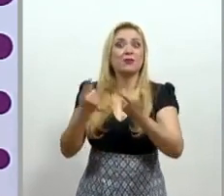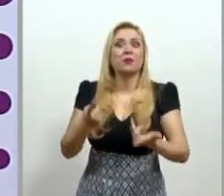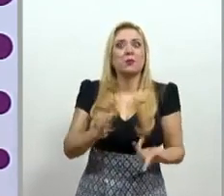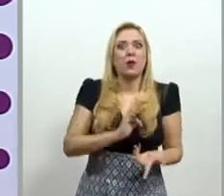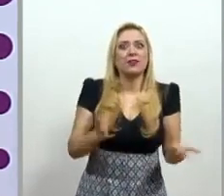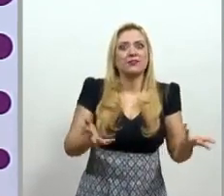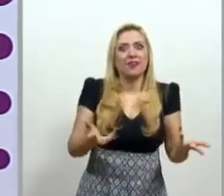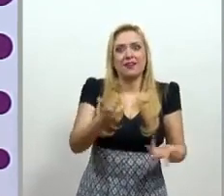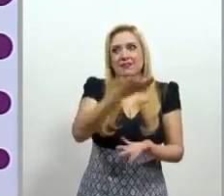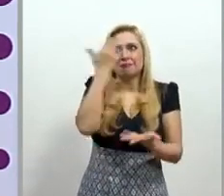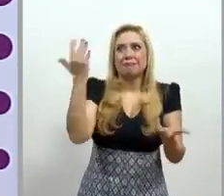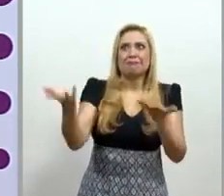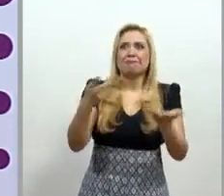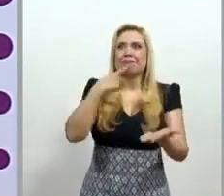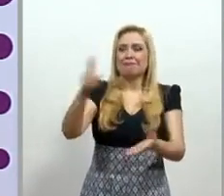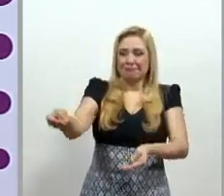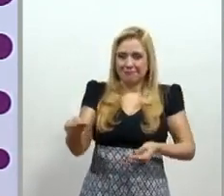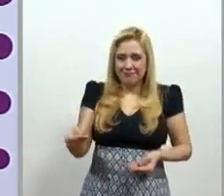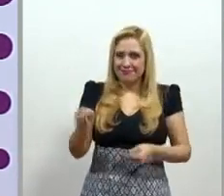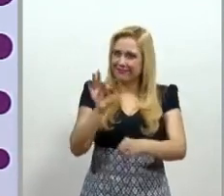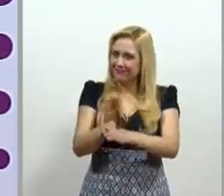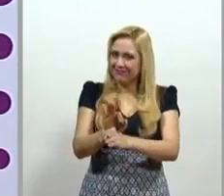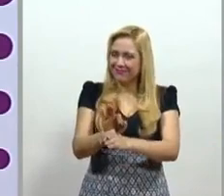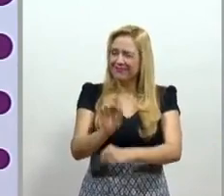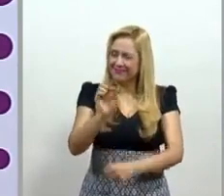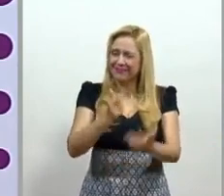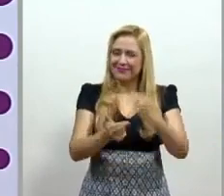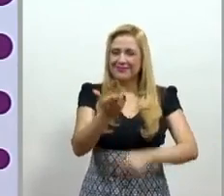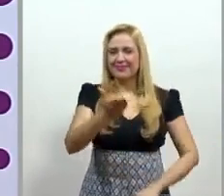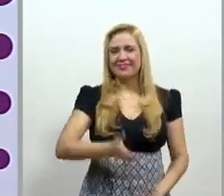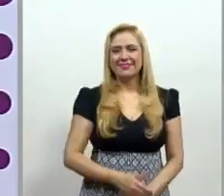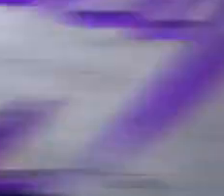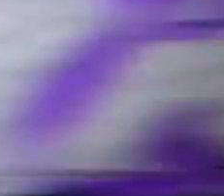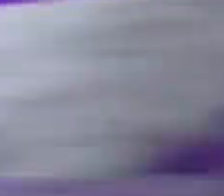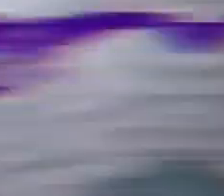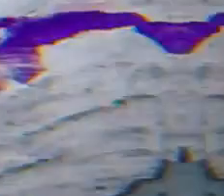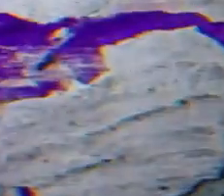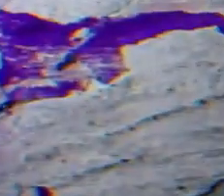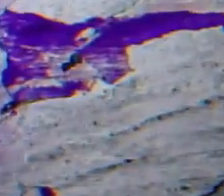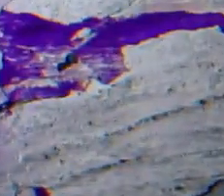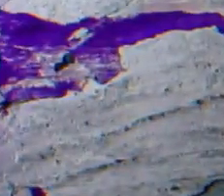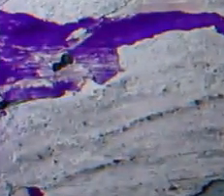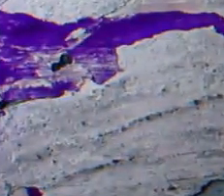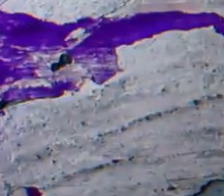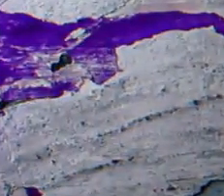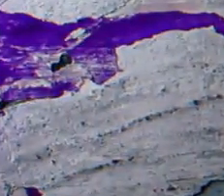desde los tribunales constitucionales para su protección. Ya regresamos.